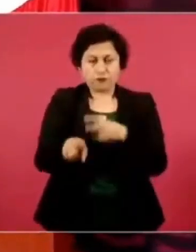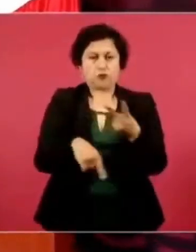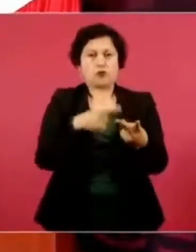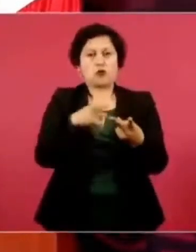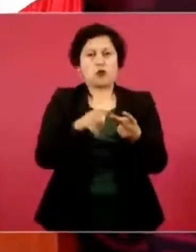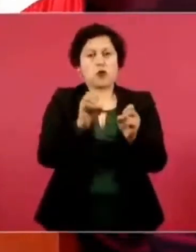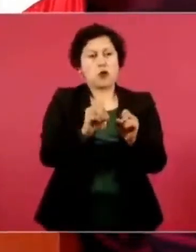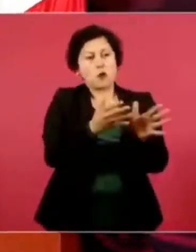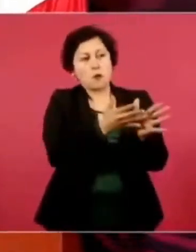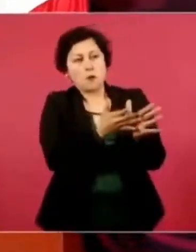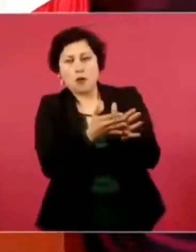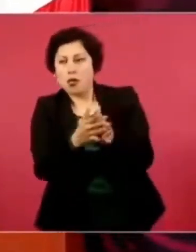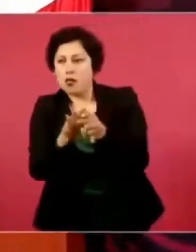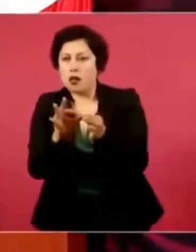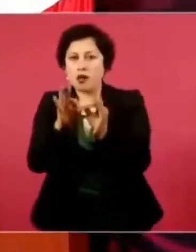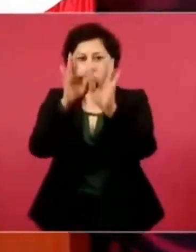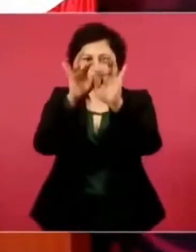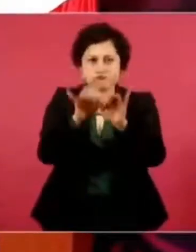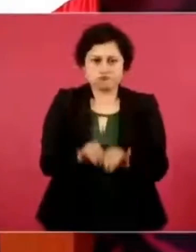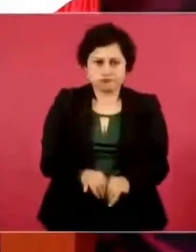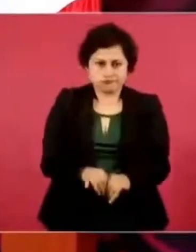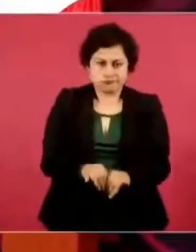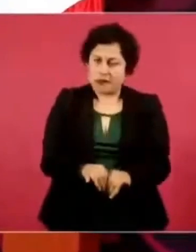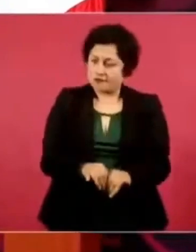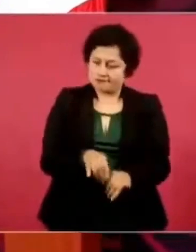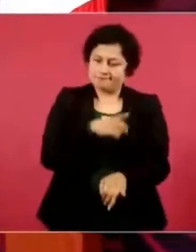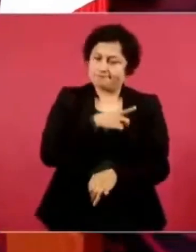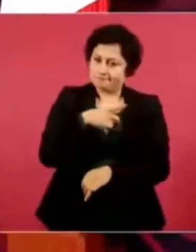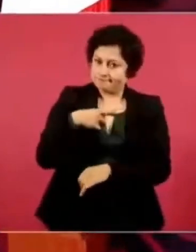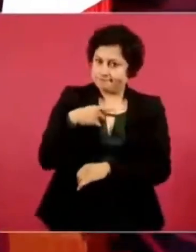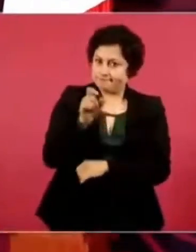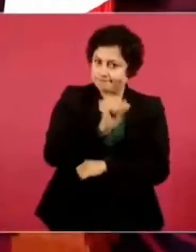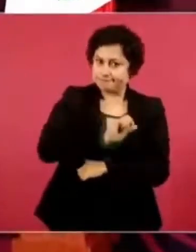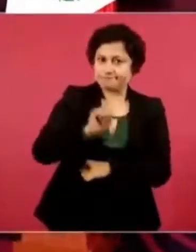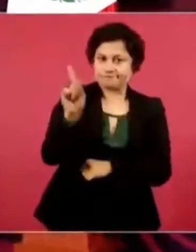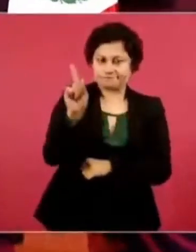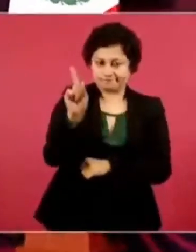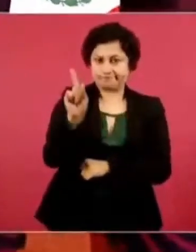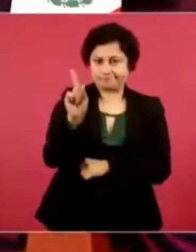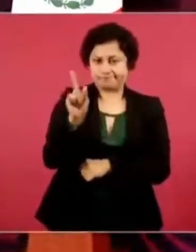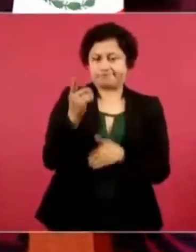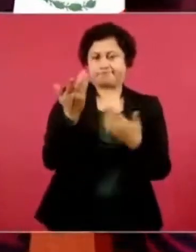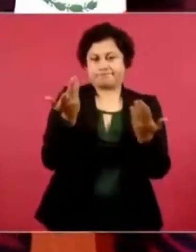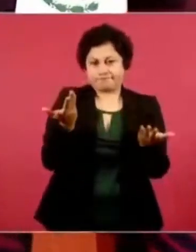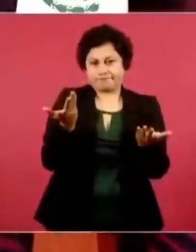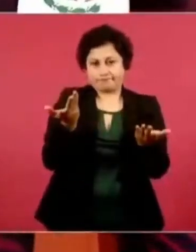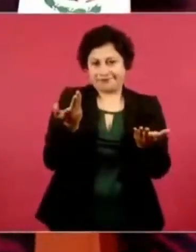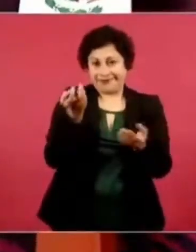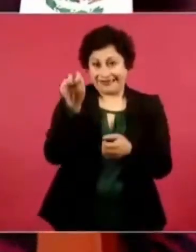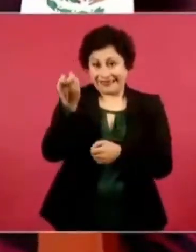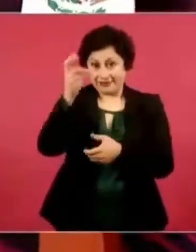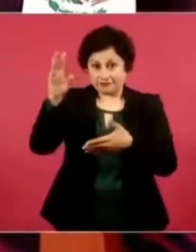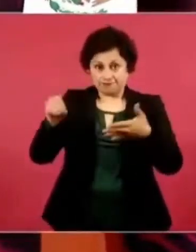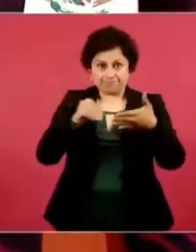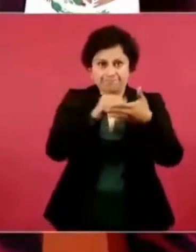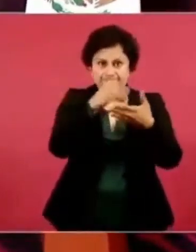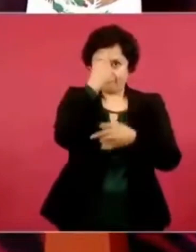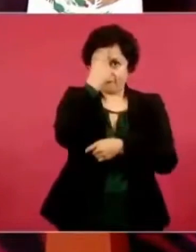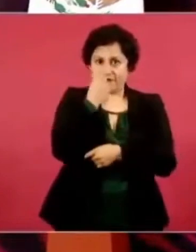No cualquiera. Entonces, tiene que tener oficio.